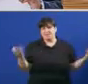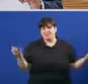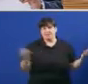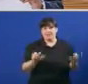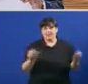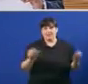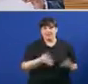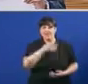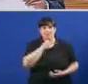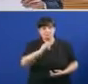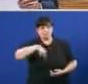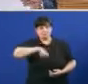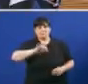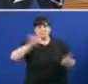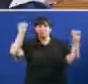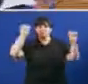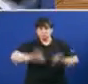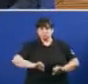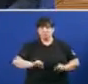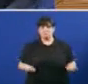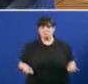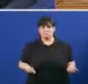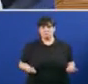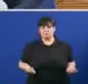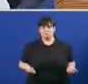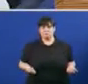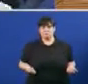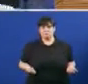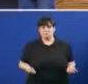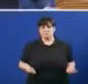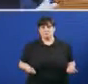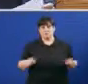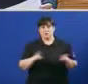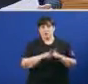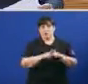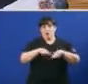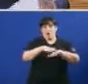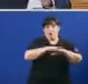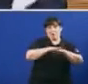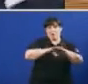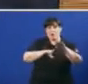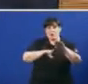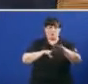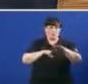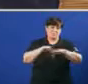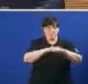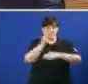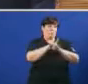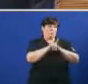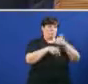os disminuímos un 5%, un goberno teóricamente progresista os incrementaba nun